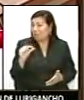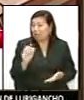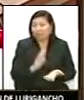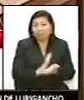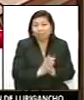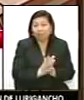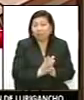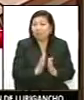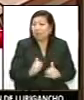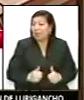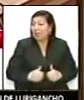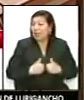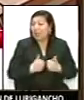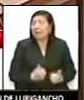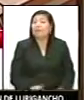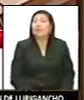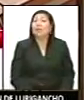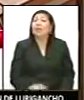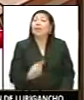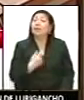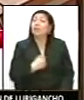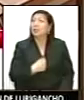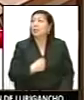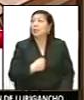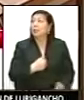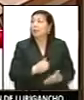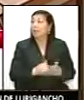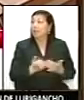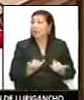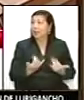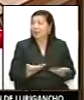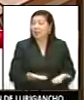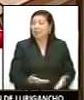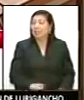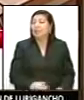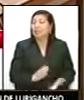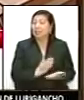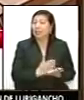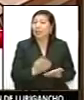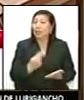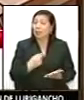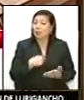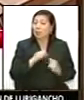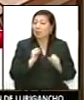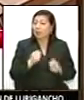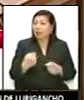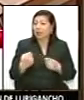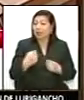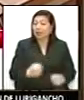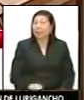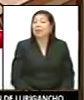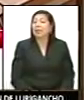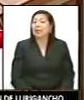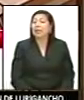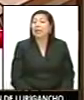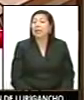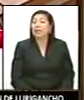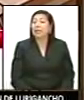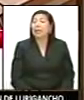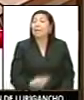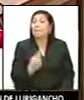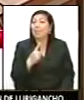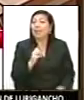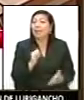siquiera para sobrevivir. Y eso es lamentable, y yo creo que este acto de discriminación nosotros estamos obligados pues a